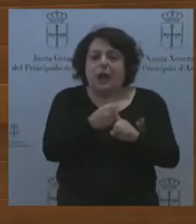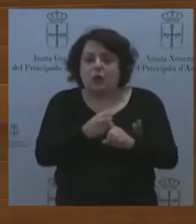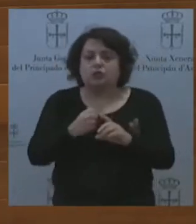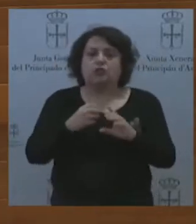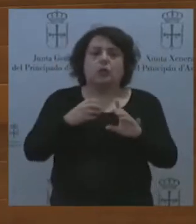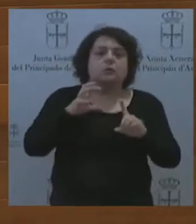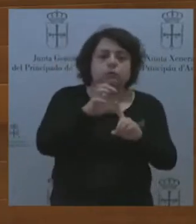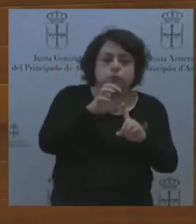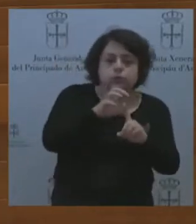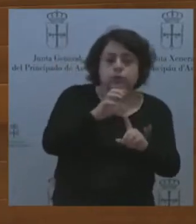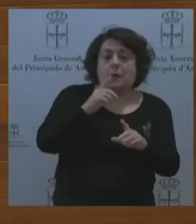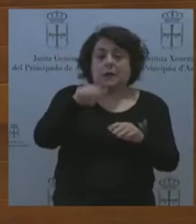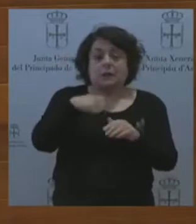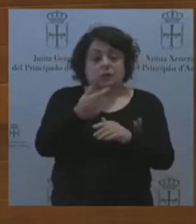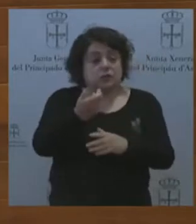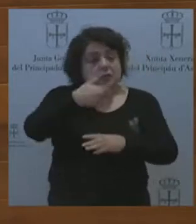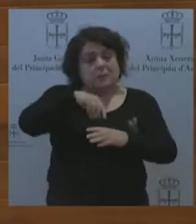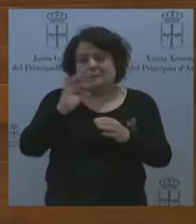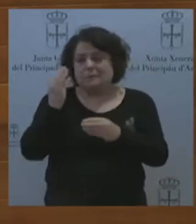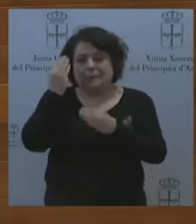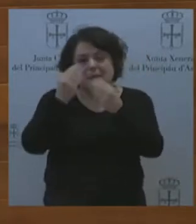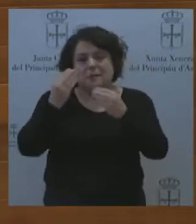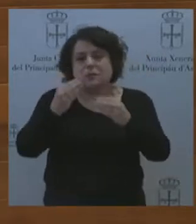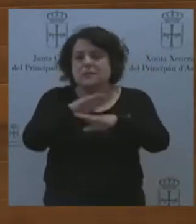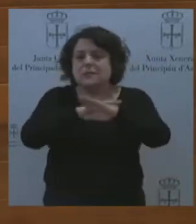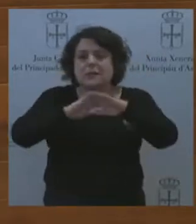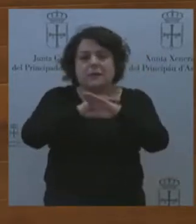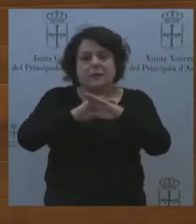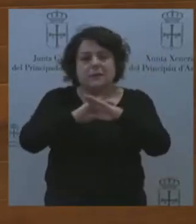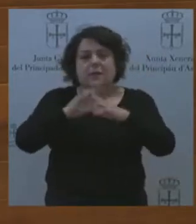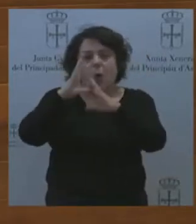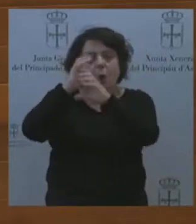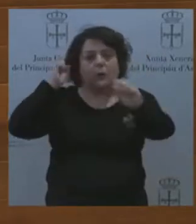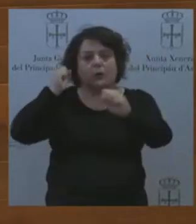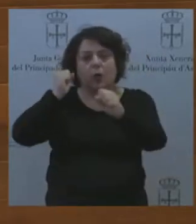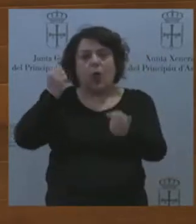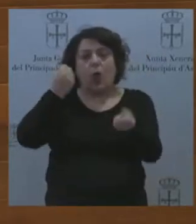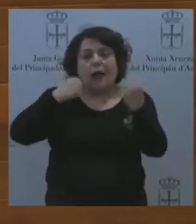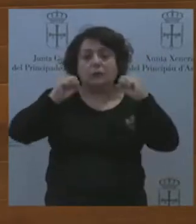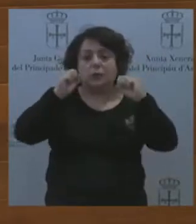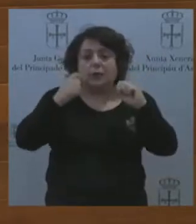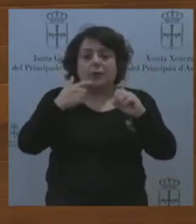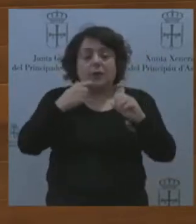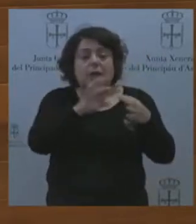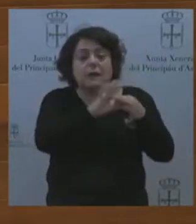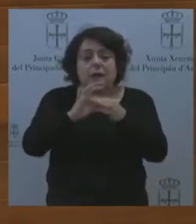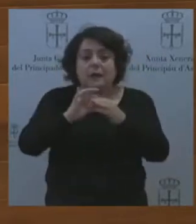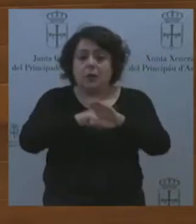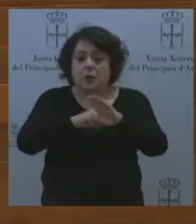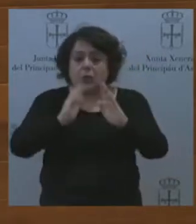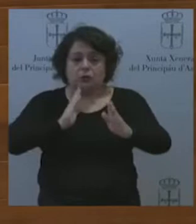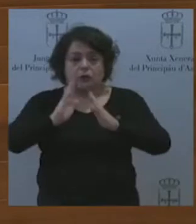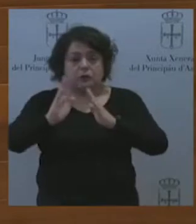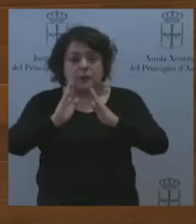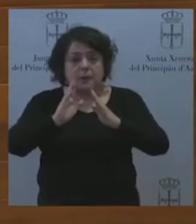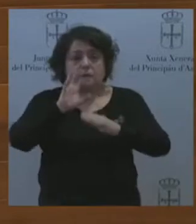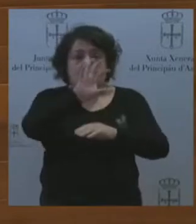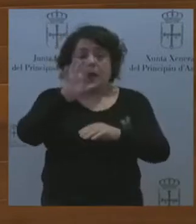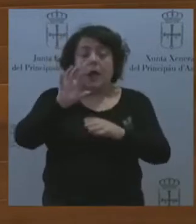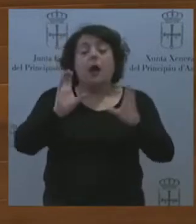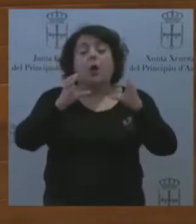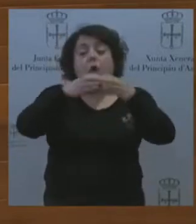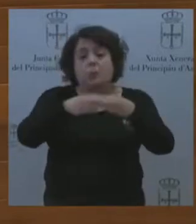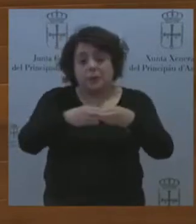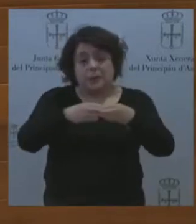un protocolo de actuación acorde con los tiempos que coordine a la comunidad educativa, a los servicios asistenciales y a las